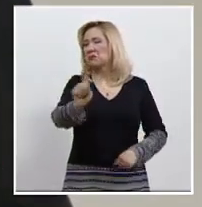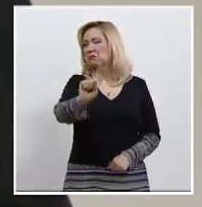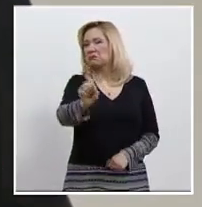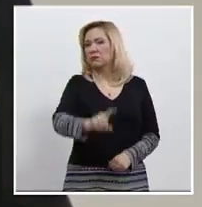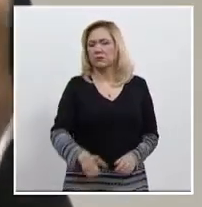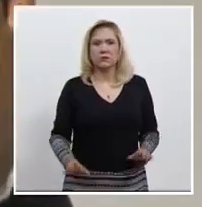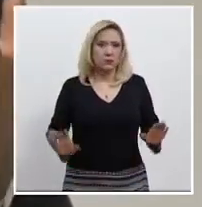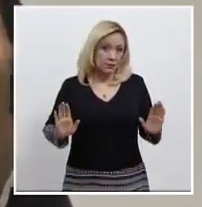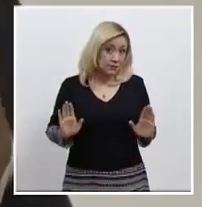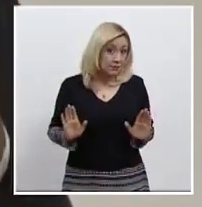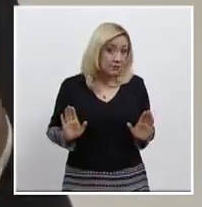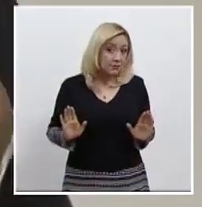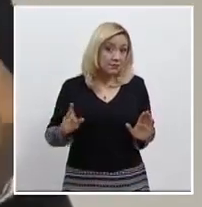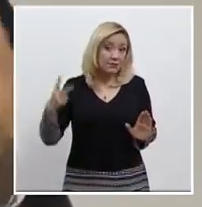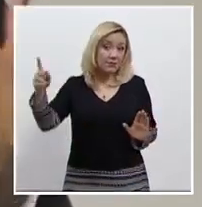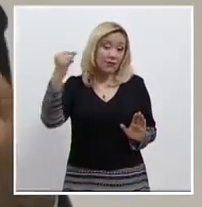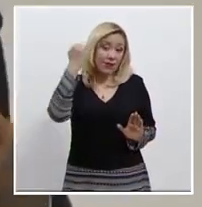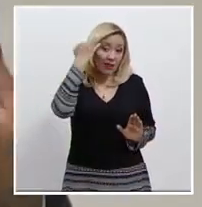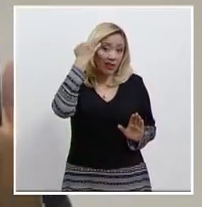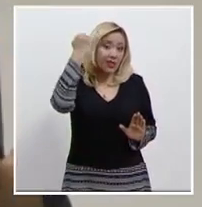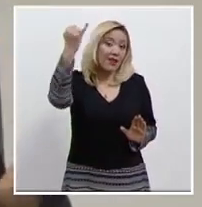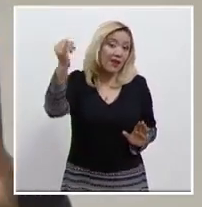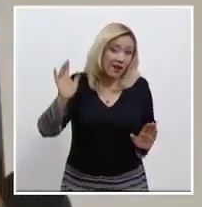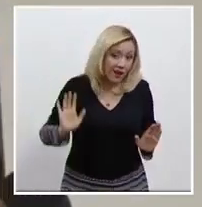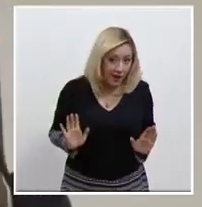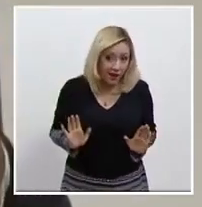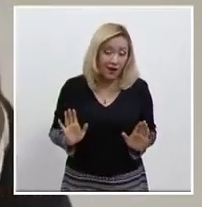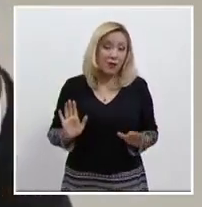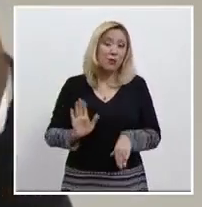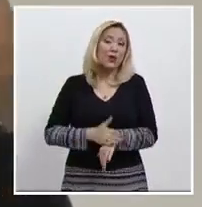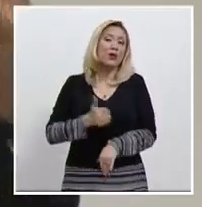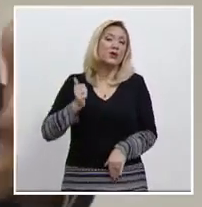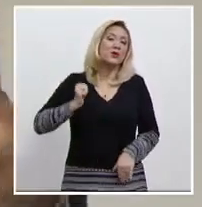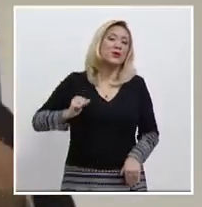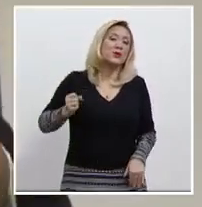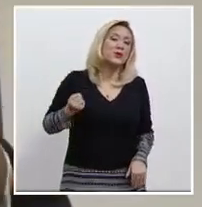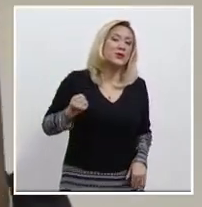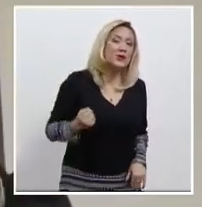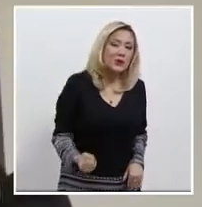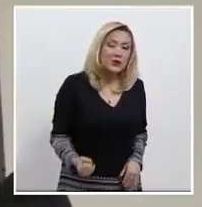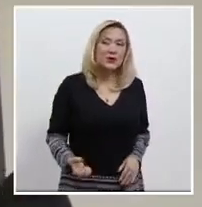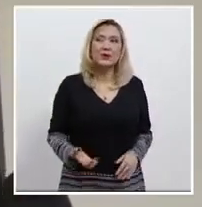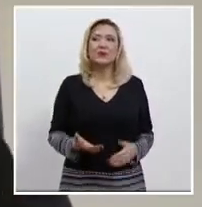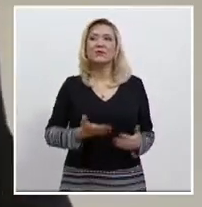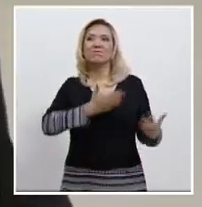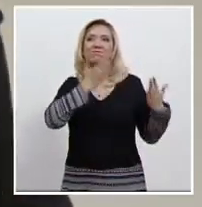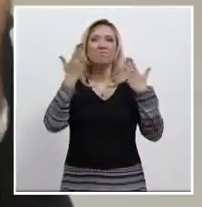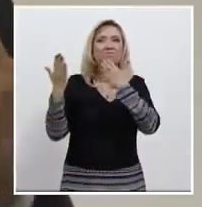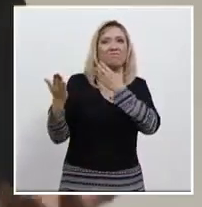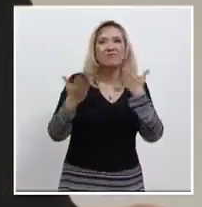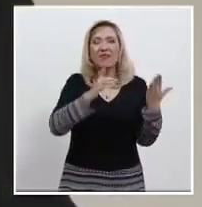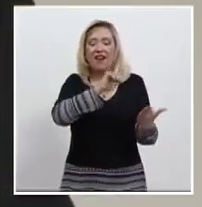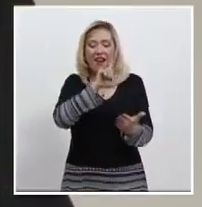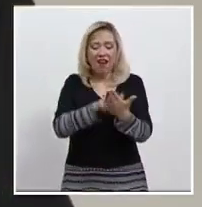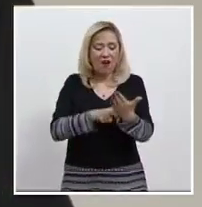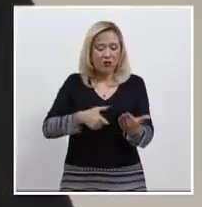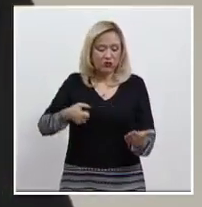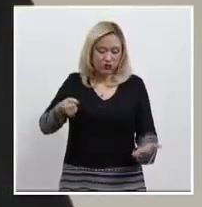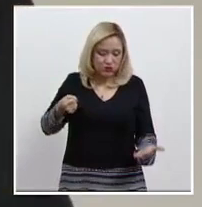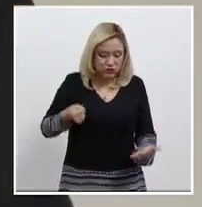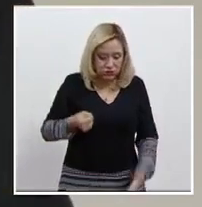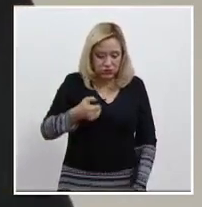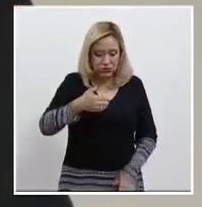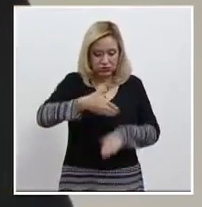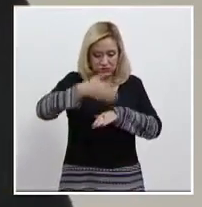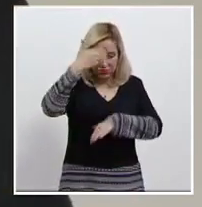a veces ideas de instrucciones institucionales que impiden transitar, bajo responsabilidades